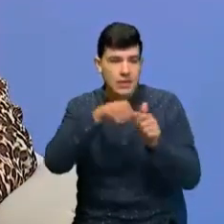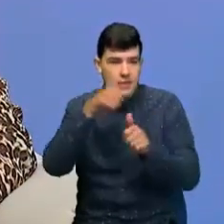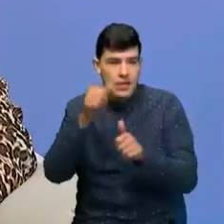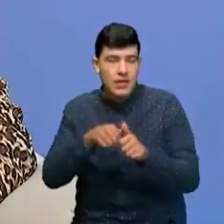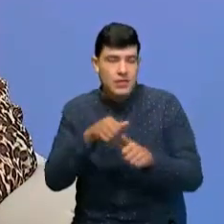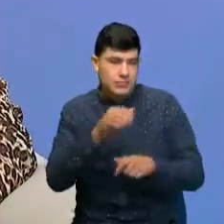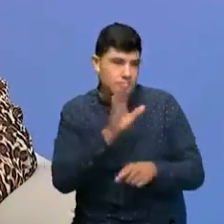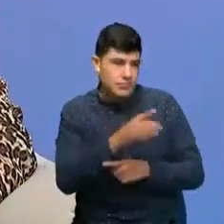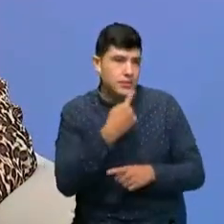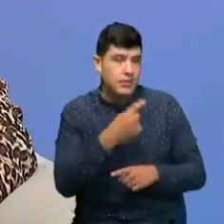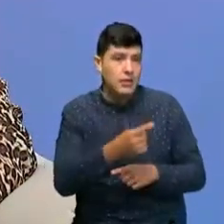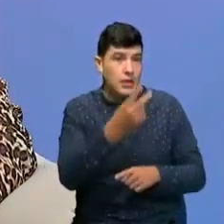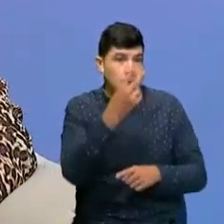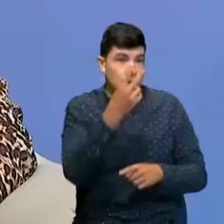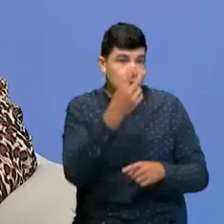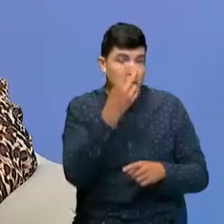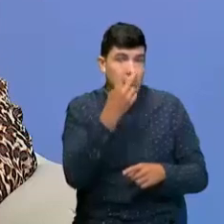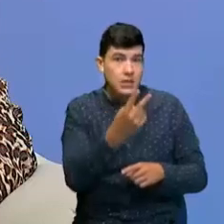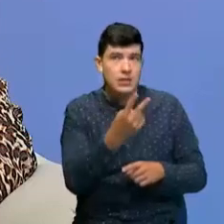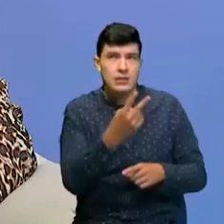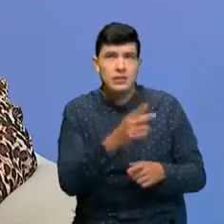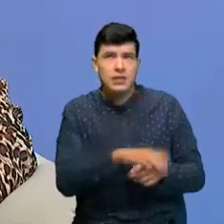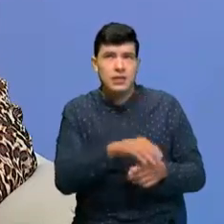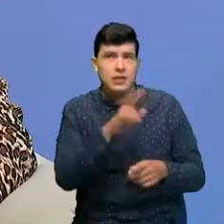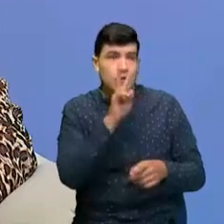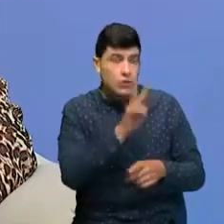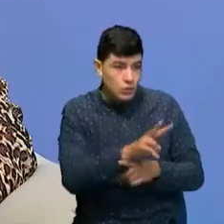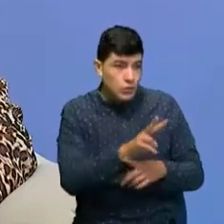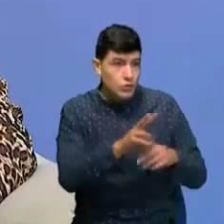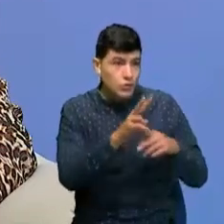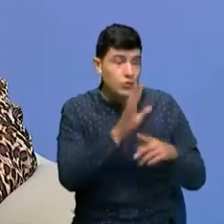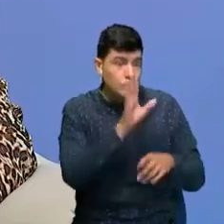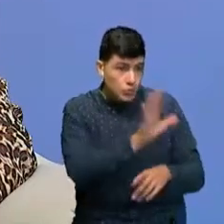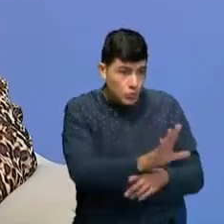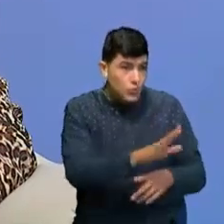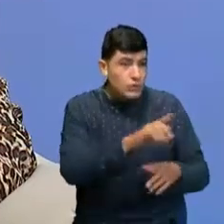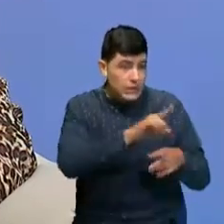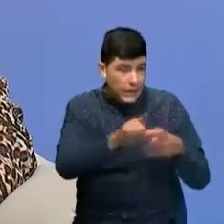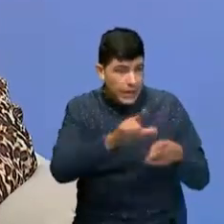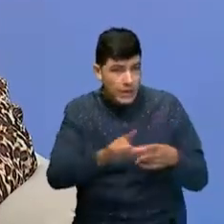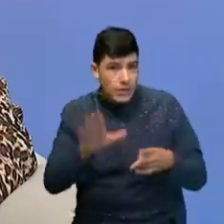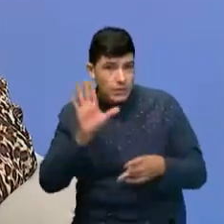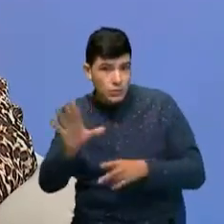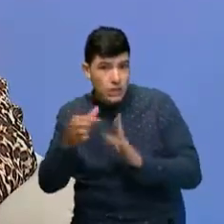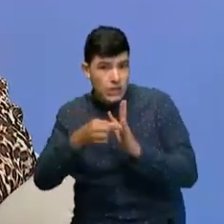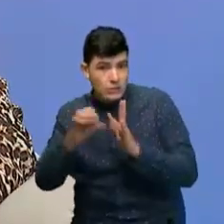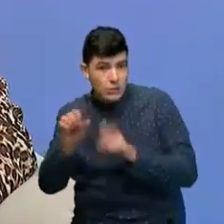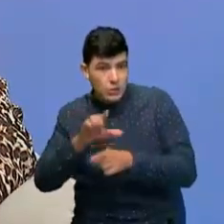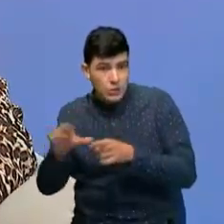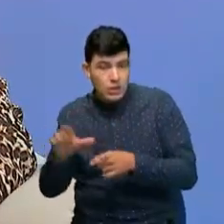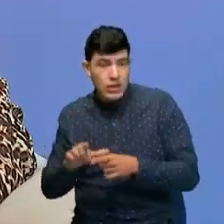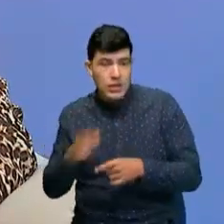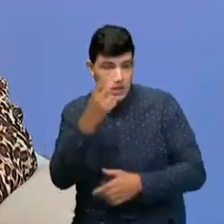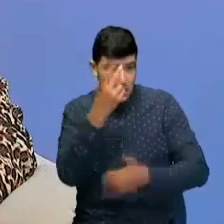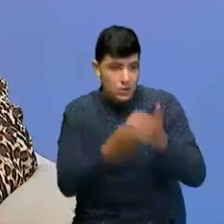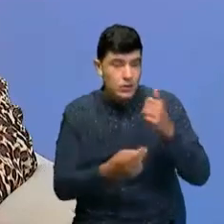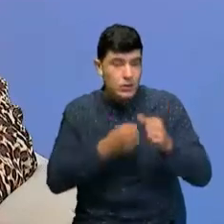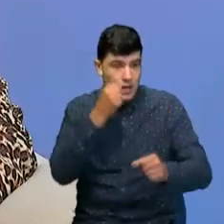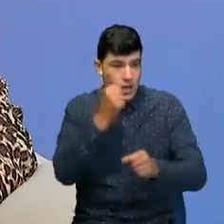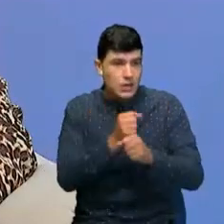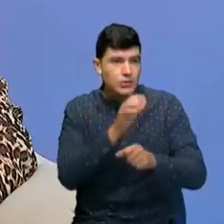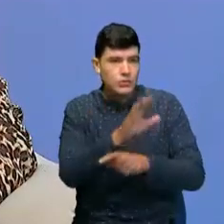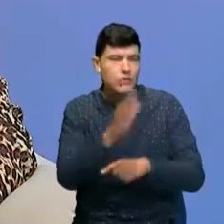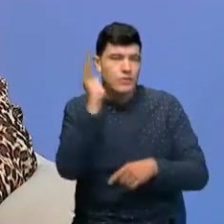Es decir, reuniendo las dos semanas, los dos montos porcentuales de la semana y las dos edades, el régimen